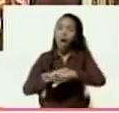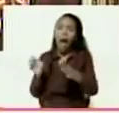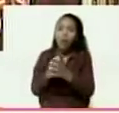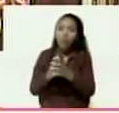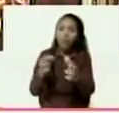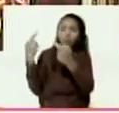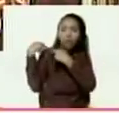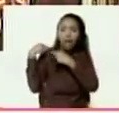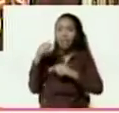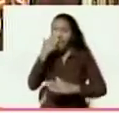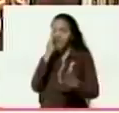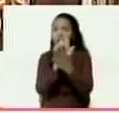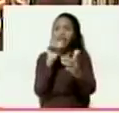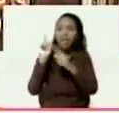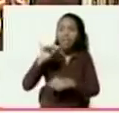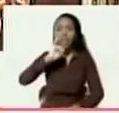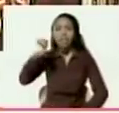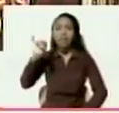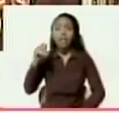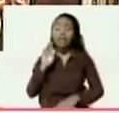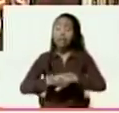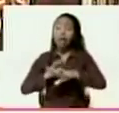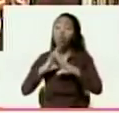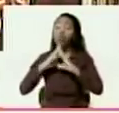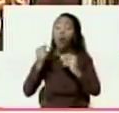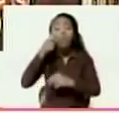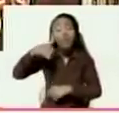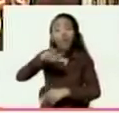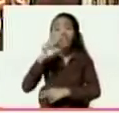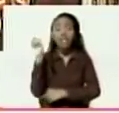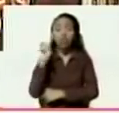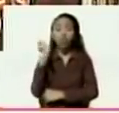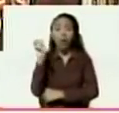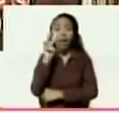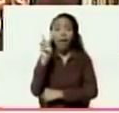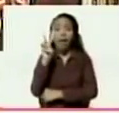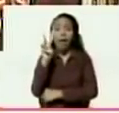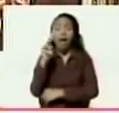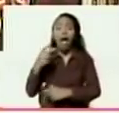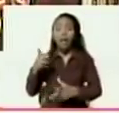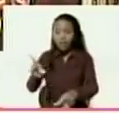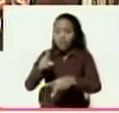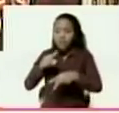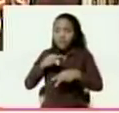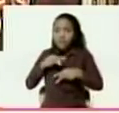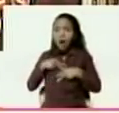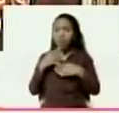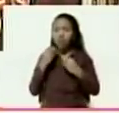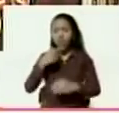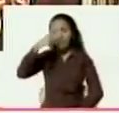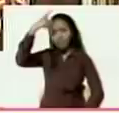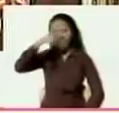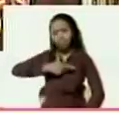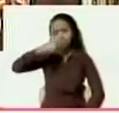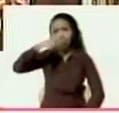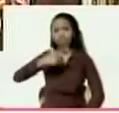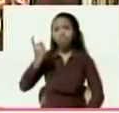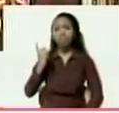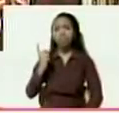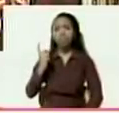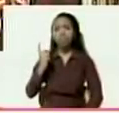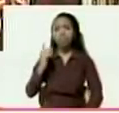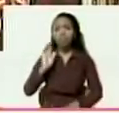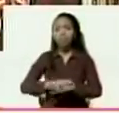demanda y llamo a todo el pueblo de Venezuela a que asumamos con mucha seriedad, porque